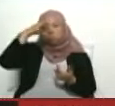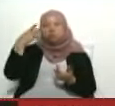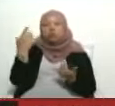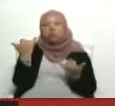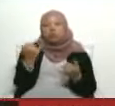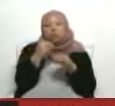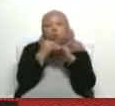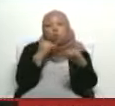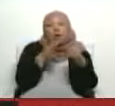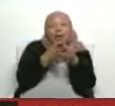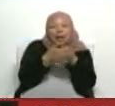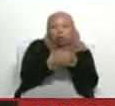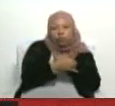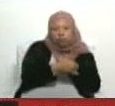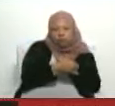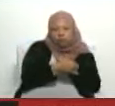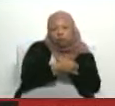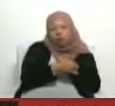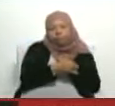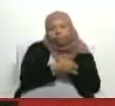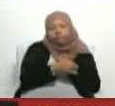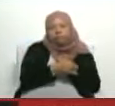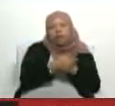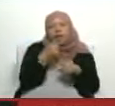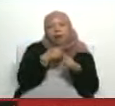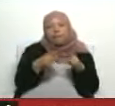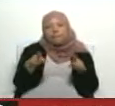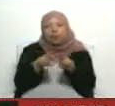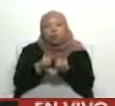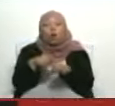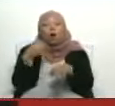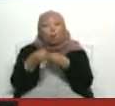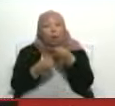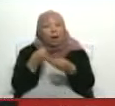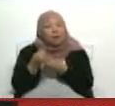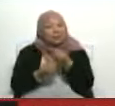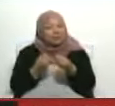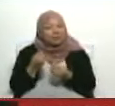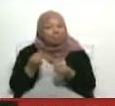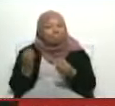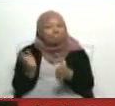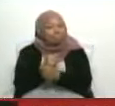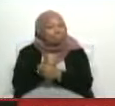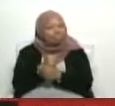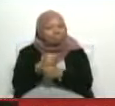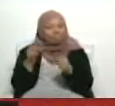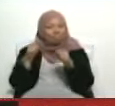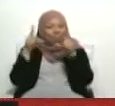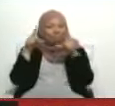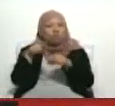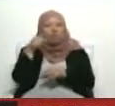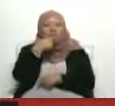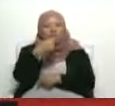manera encubierta, escondida, clandestina, pero igual los hemos descubierto.